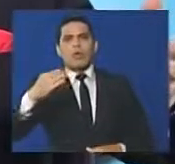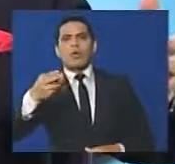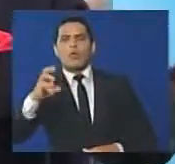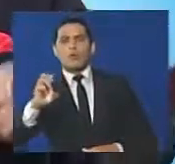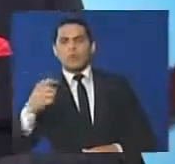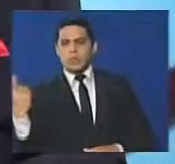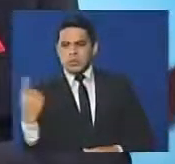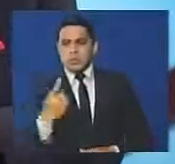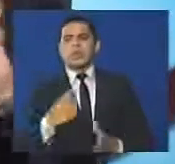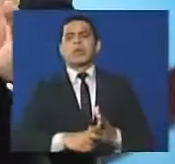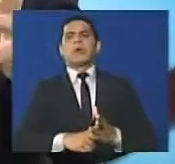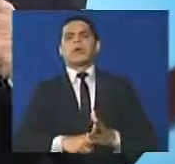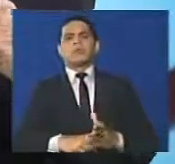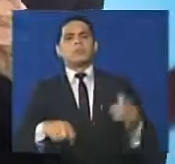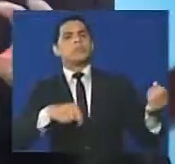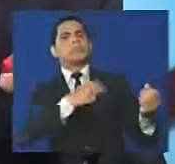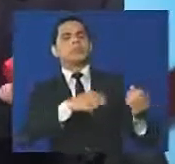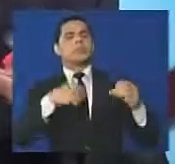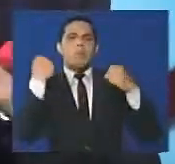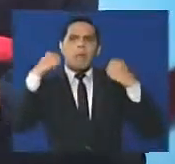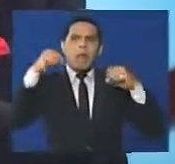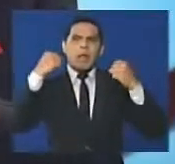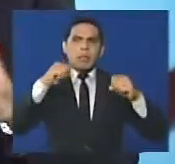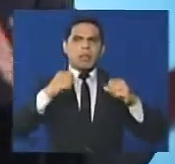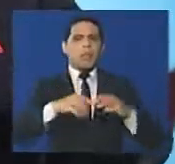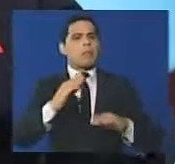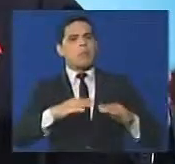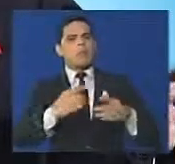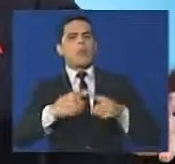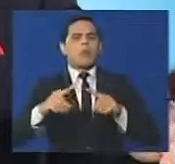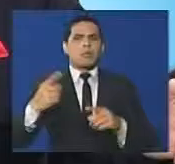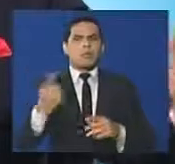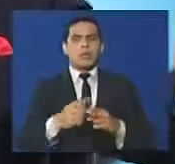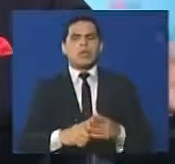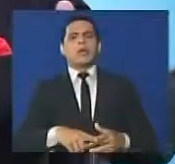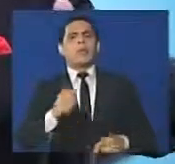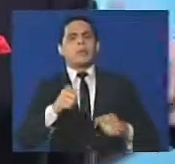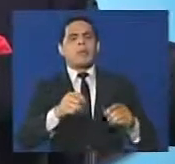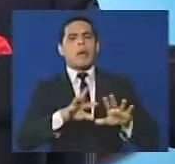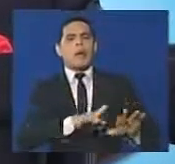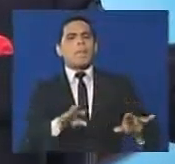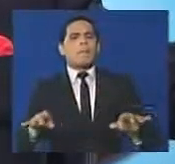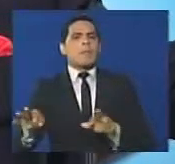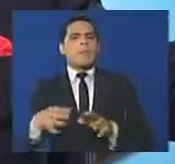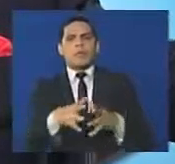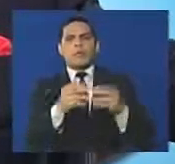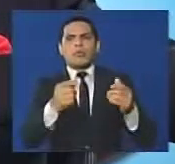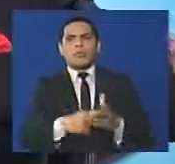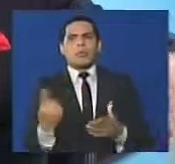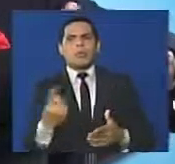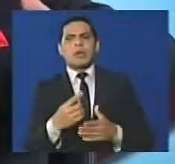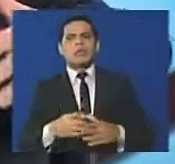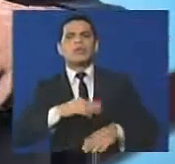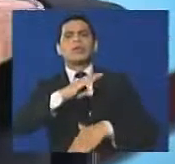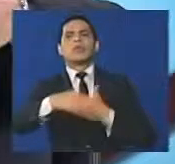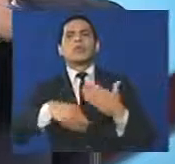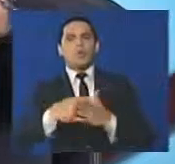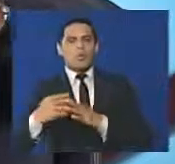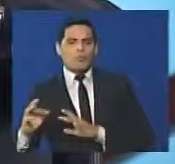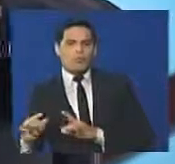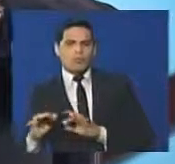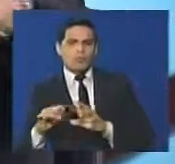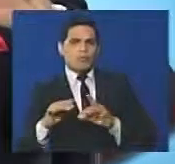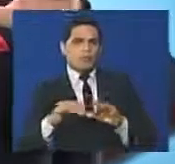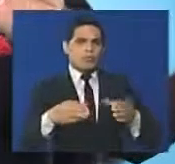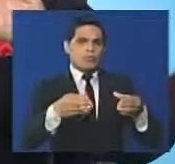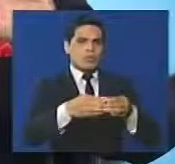unos músicos, se pone a practicar, de un momento a otro llega el batería, llega el piano, y de un momento a otro se agrupa